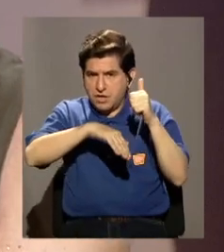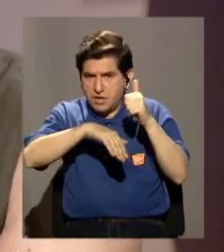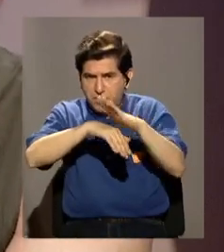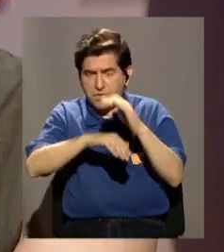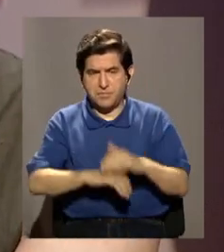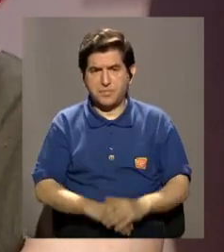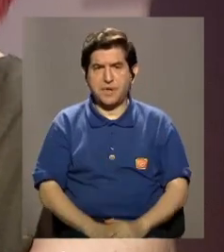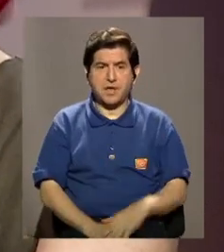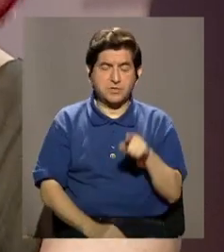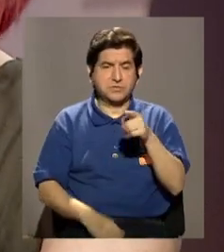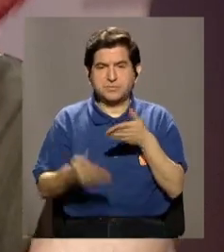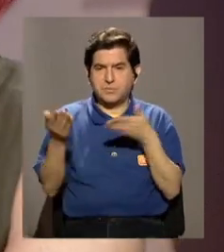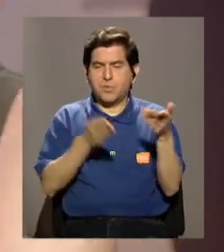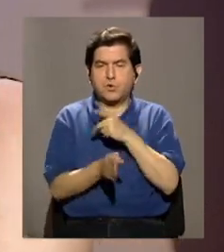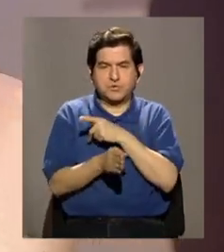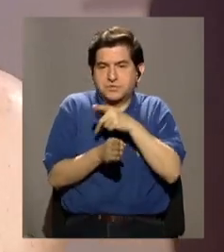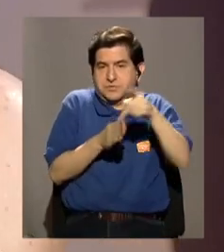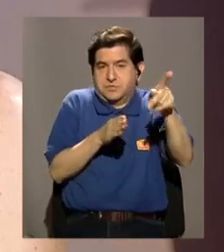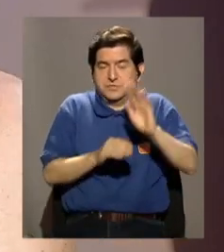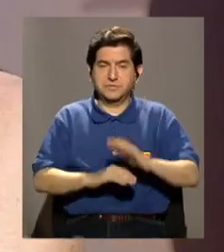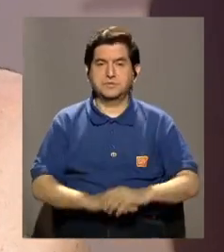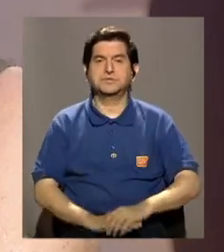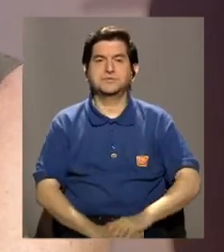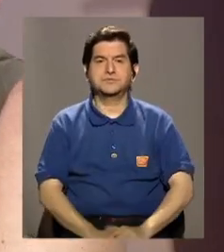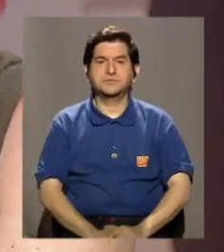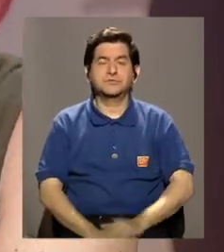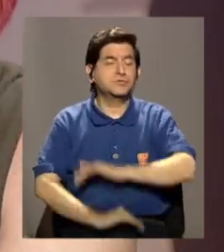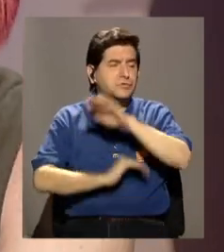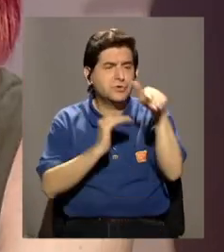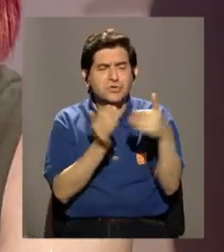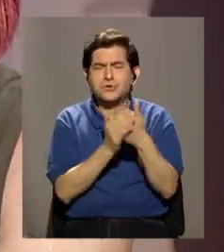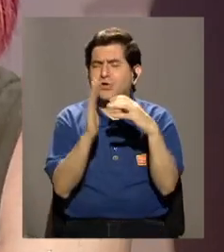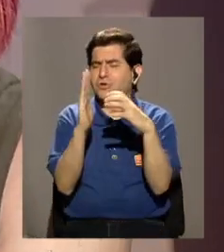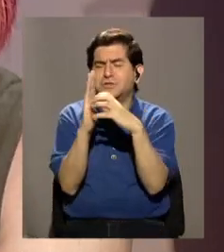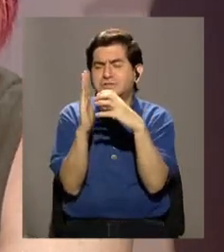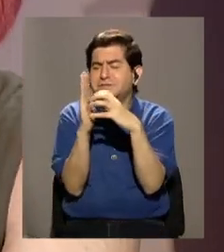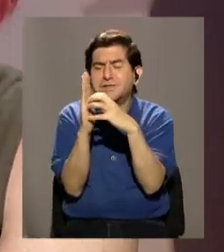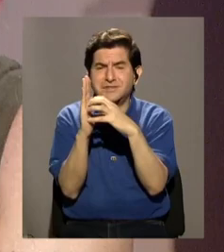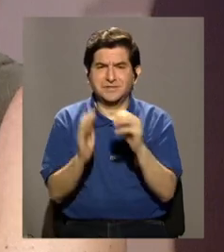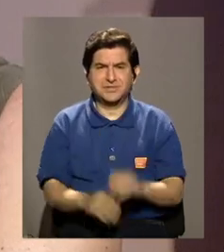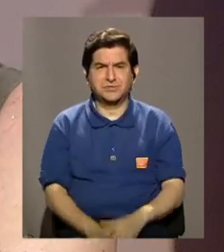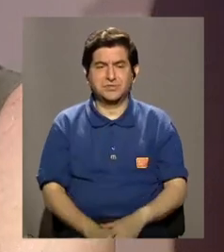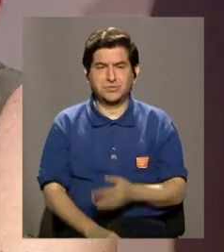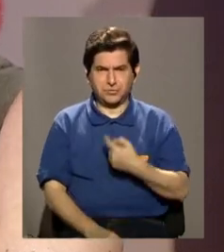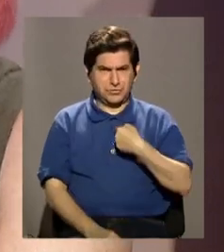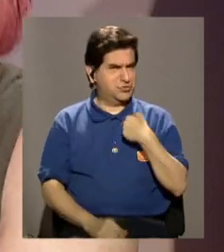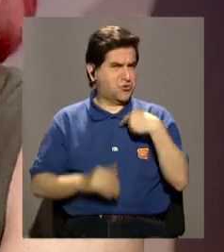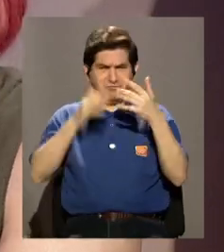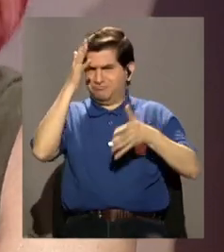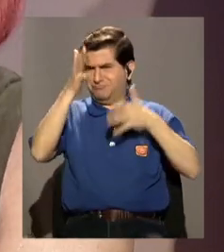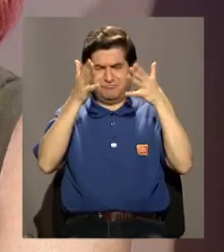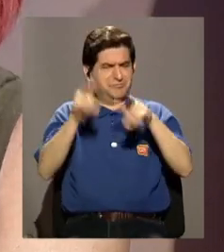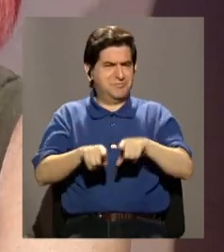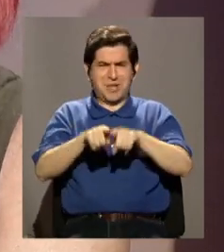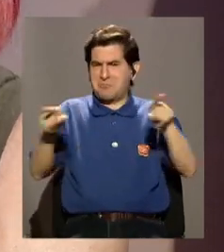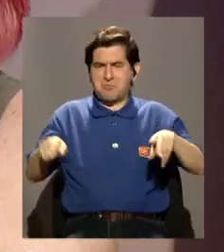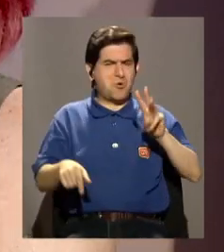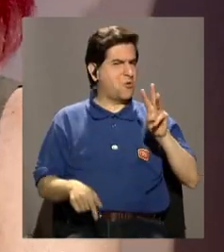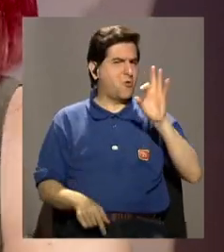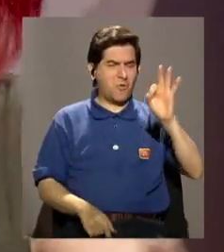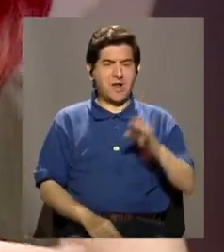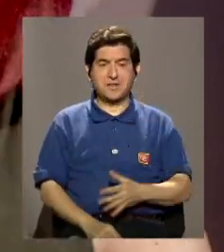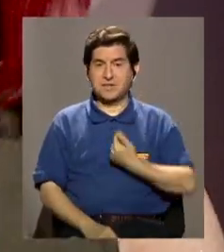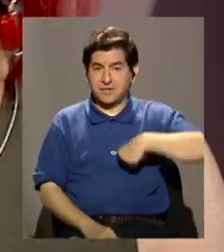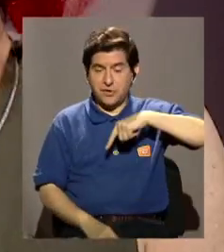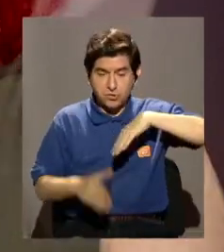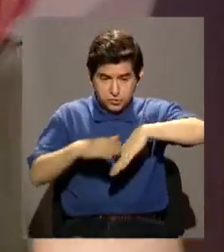por servicios profesionales este todos esos textos no los inventé no los inventó walter o sea realmente los